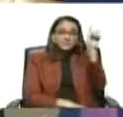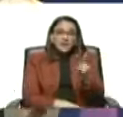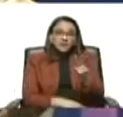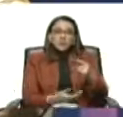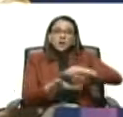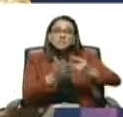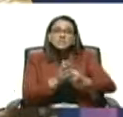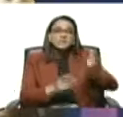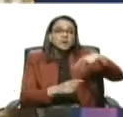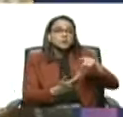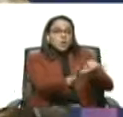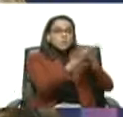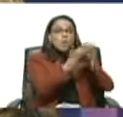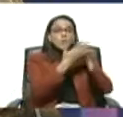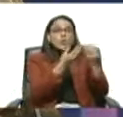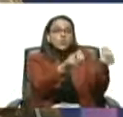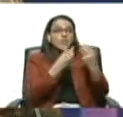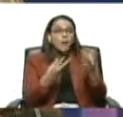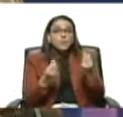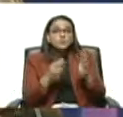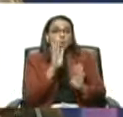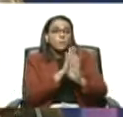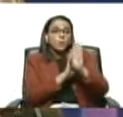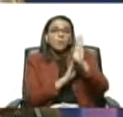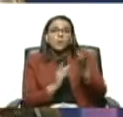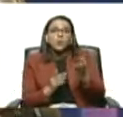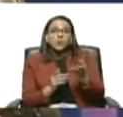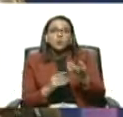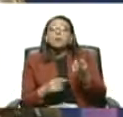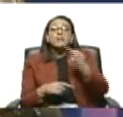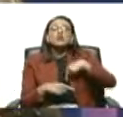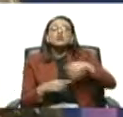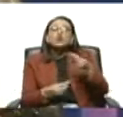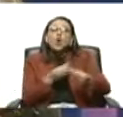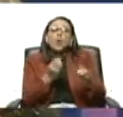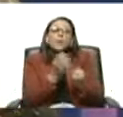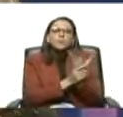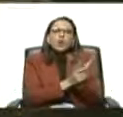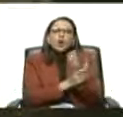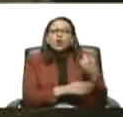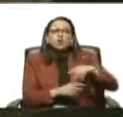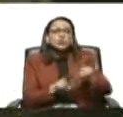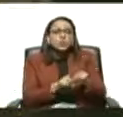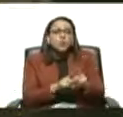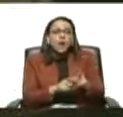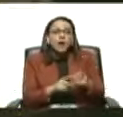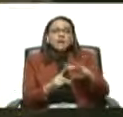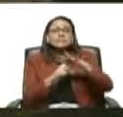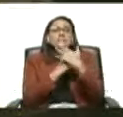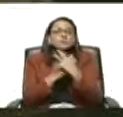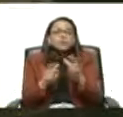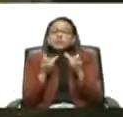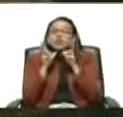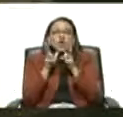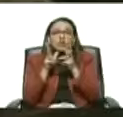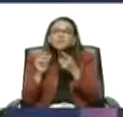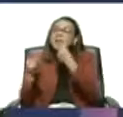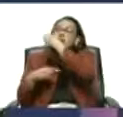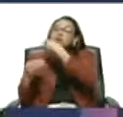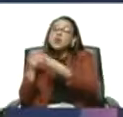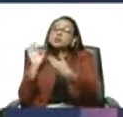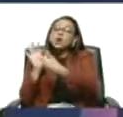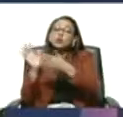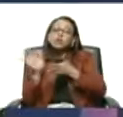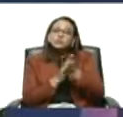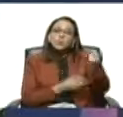todavía mucho que dar, pero que venimos de la nada con el bloqueo económico, donde se buscó destruir el corazón de la industria venezolana